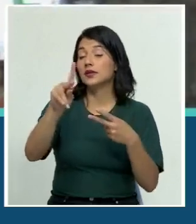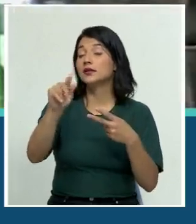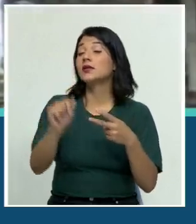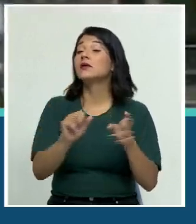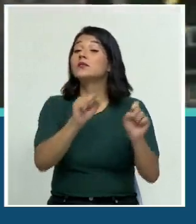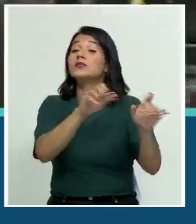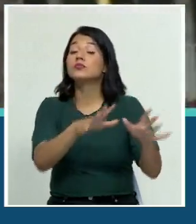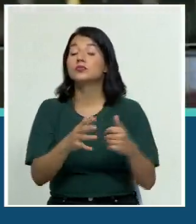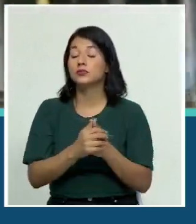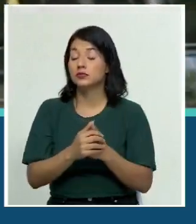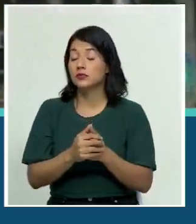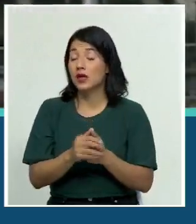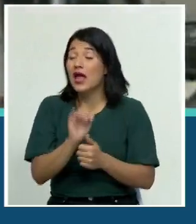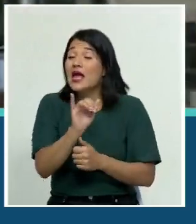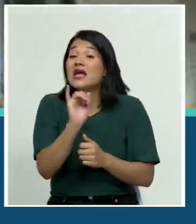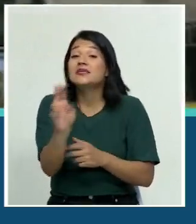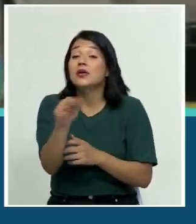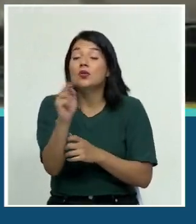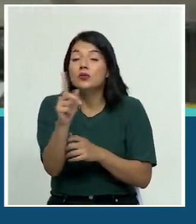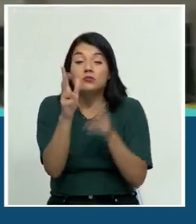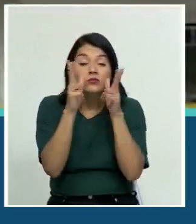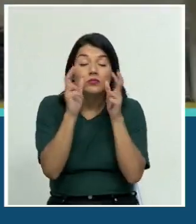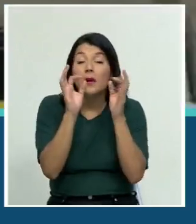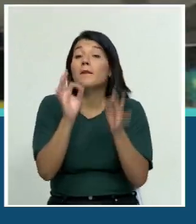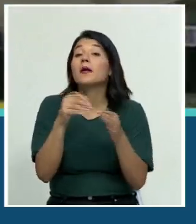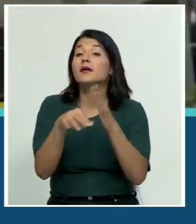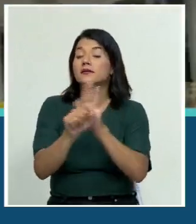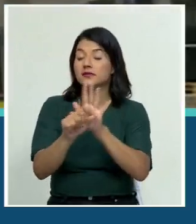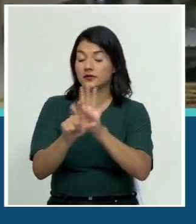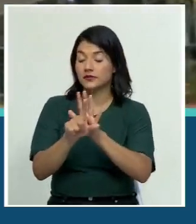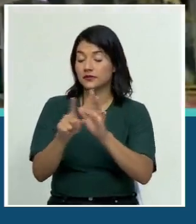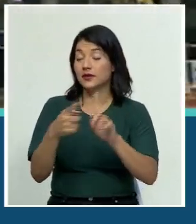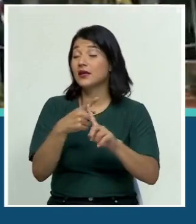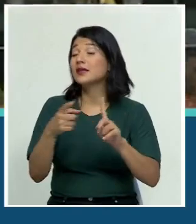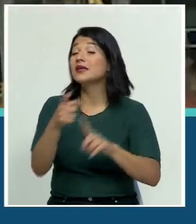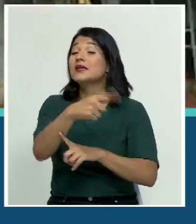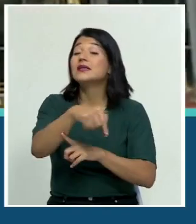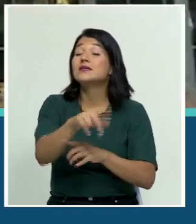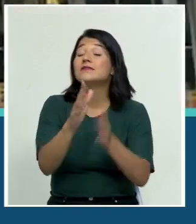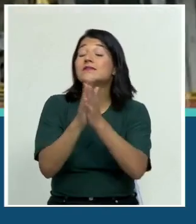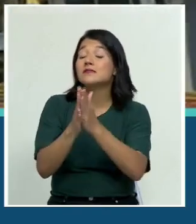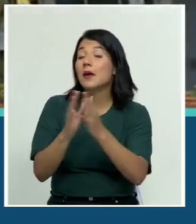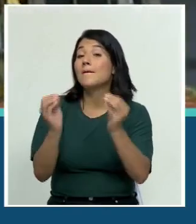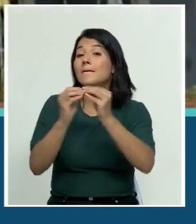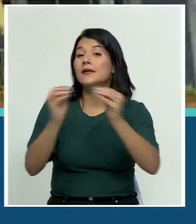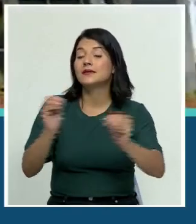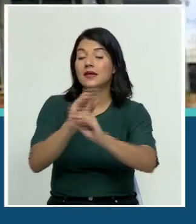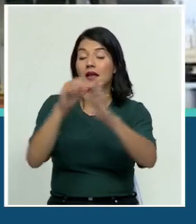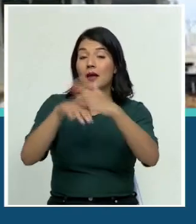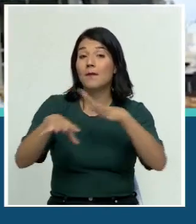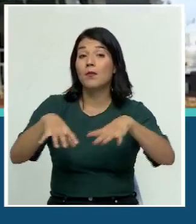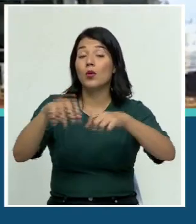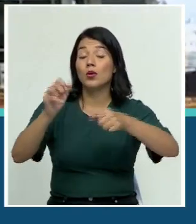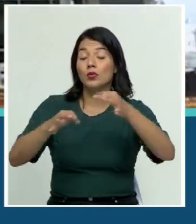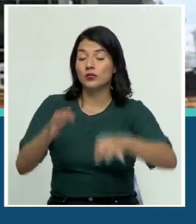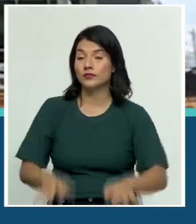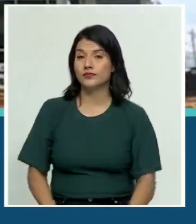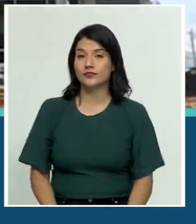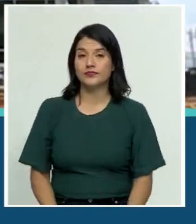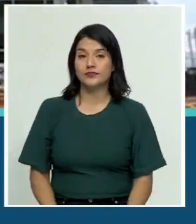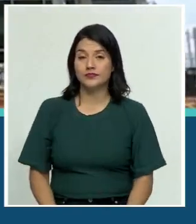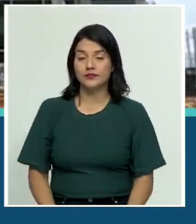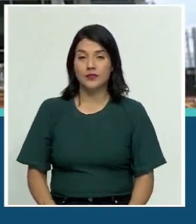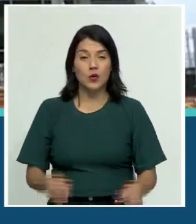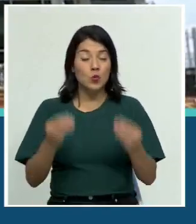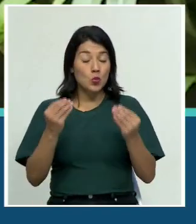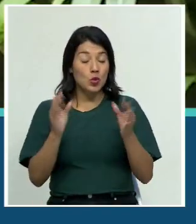no fue vista con buenos ojos en la Asamblea Legislativa, desde donde claman por transparencia en el Poder Ejecutivo. Es preocupante la